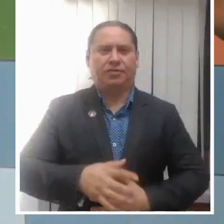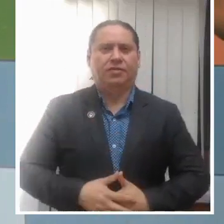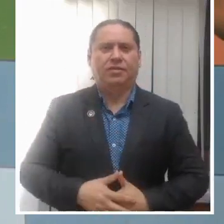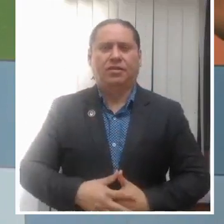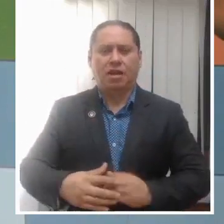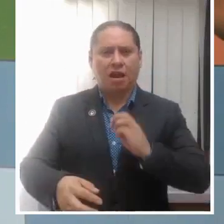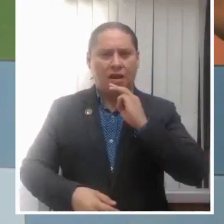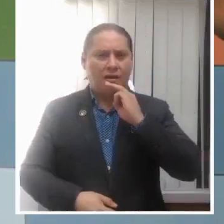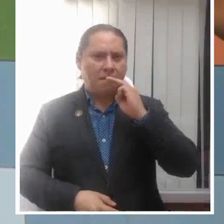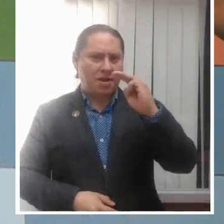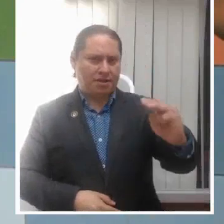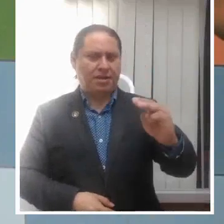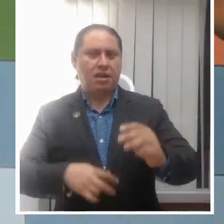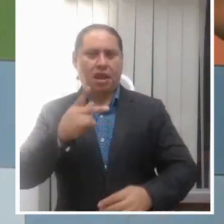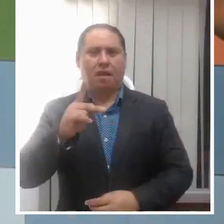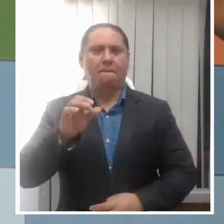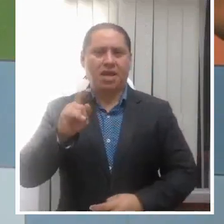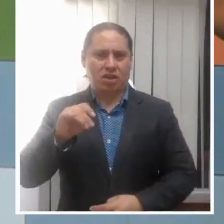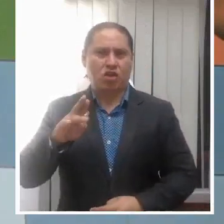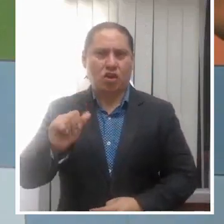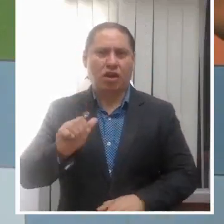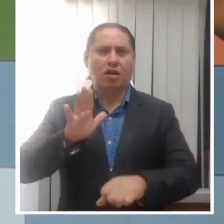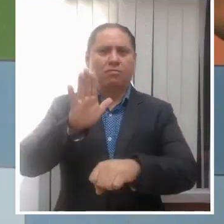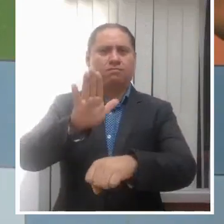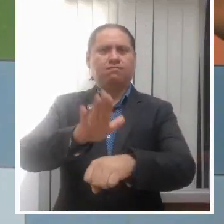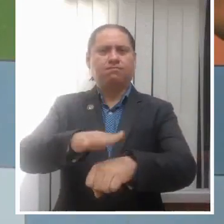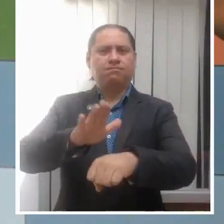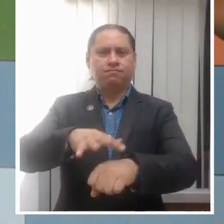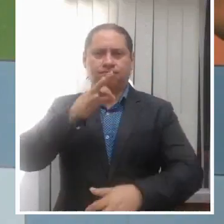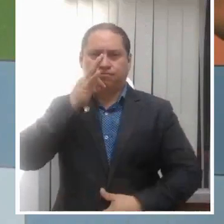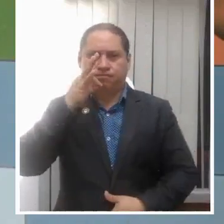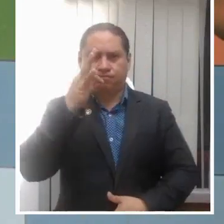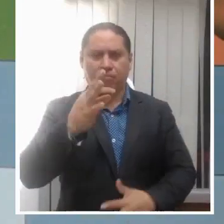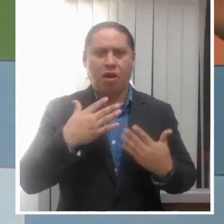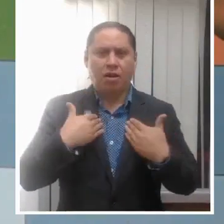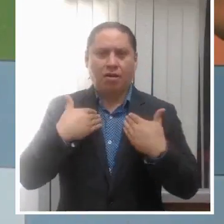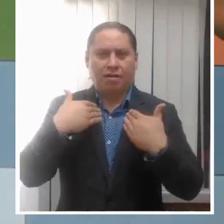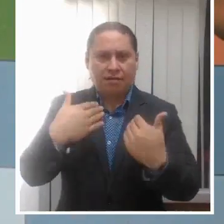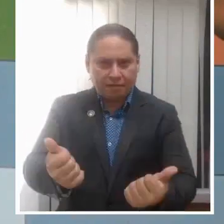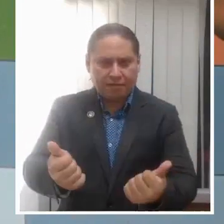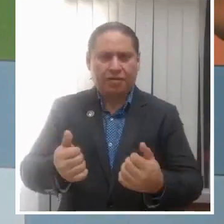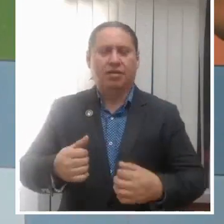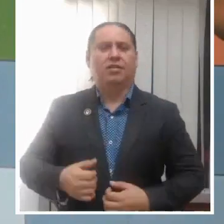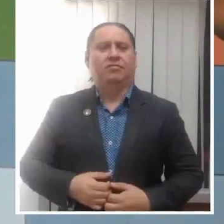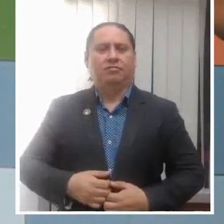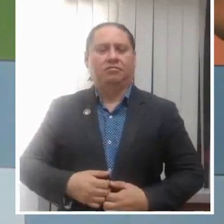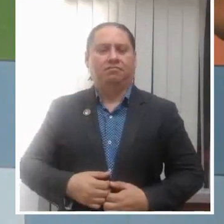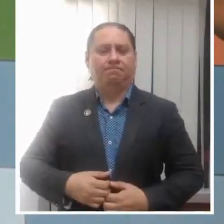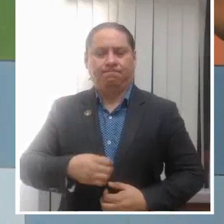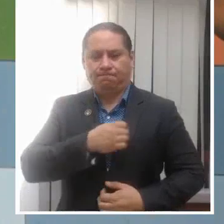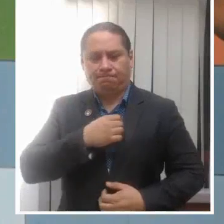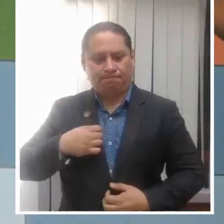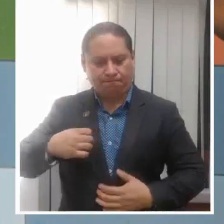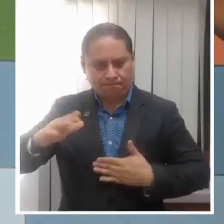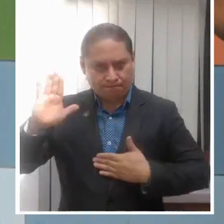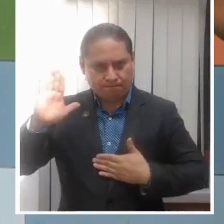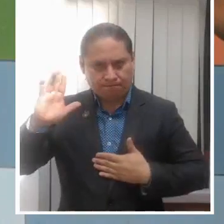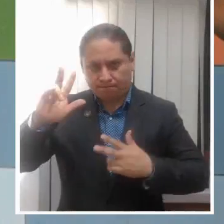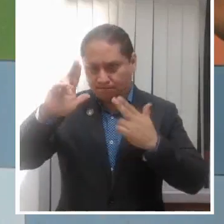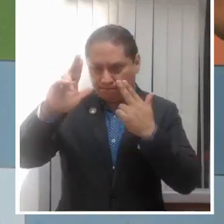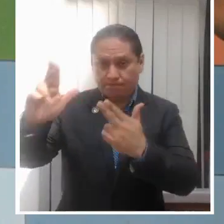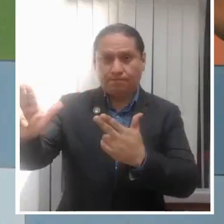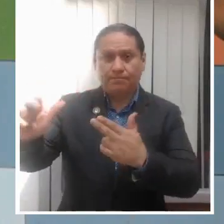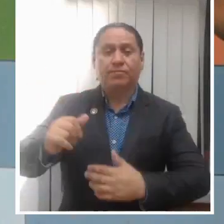Por eso el mensaje de Petrona Cruz es una convocatoria al entendimiento y al compromiso. Nuestra